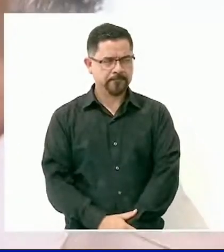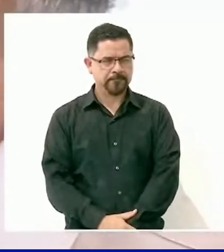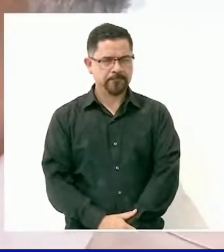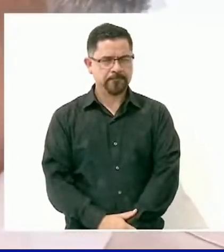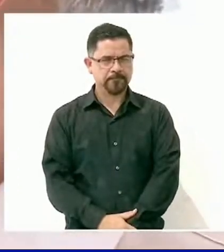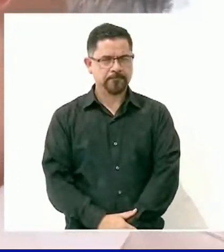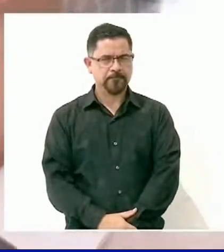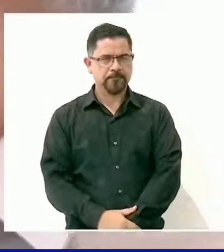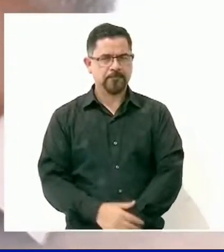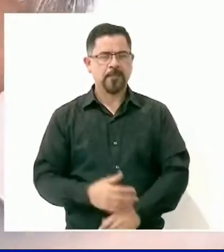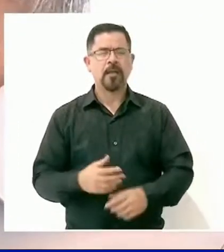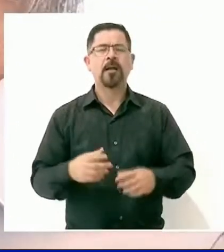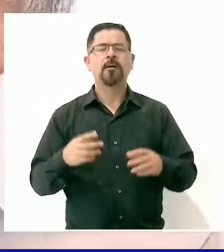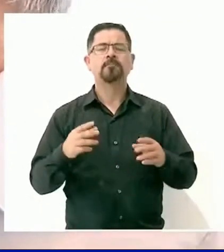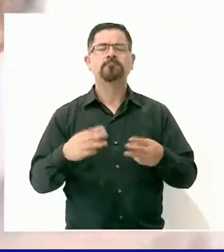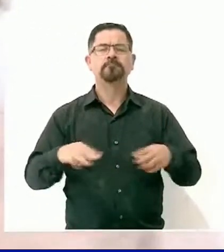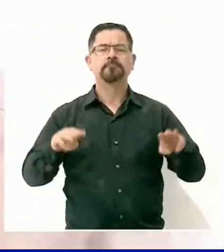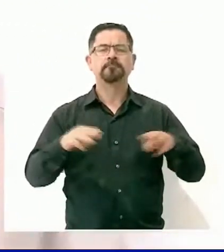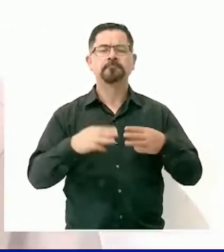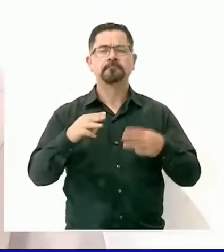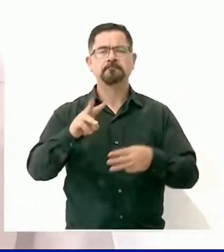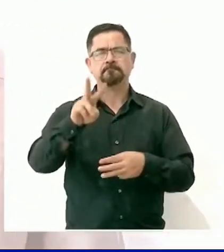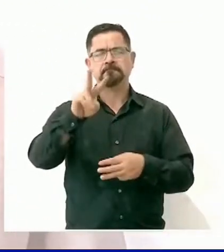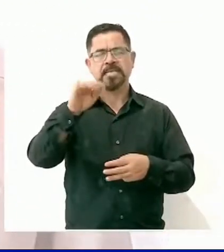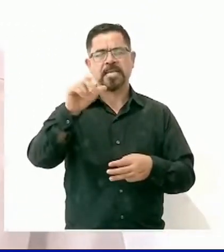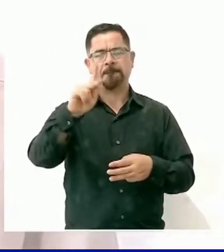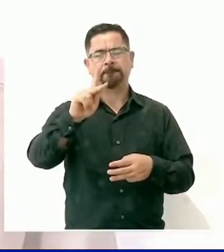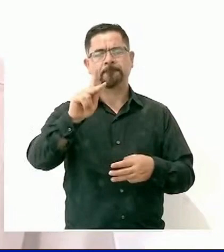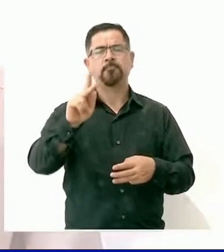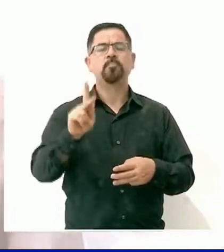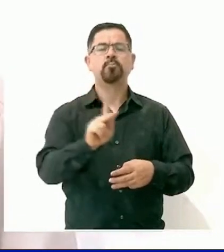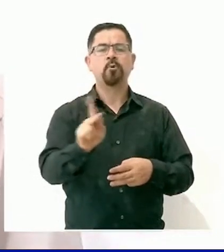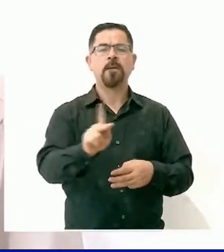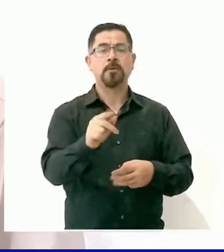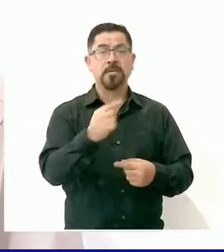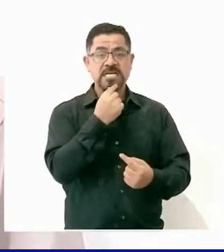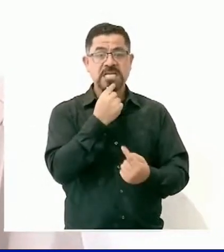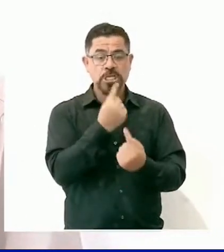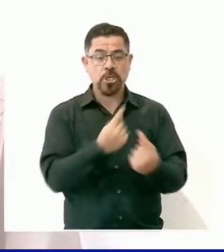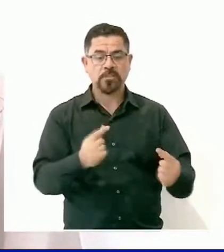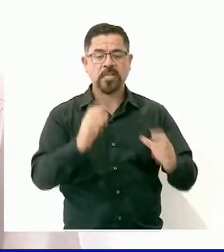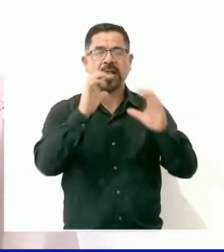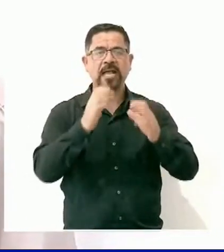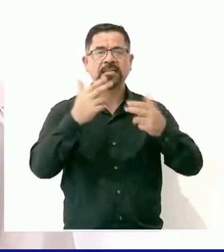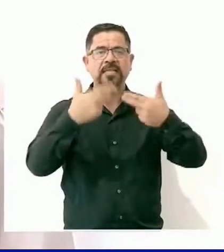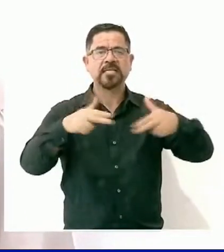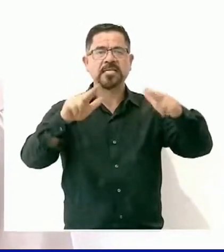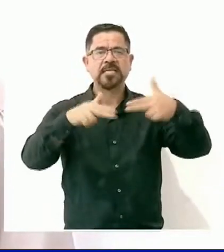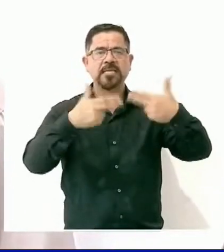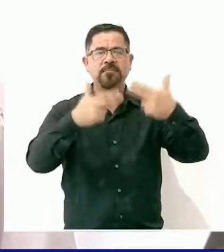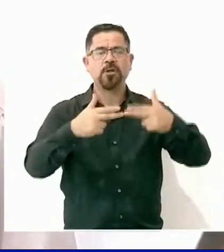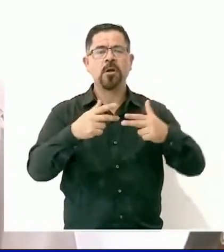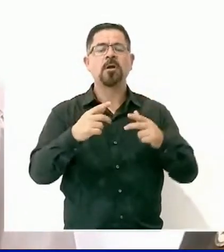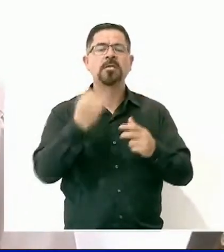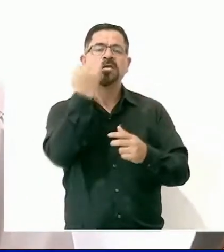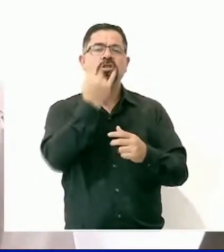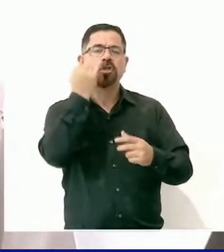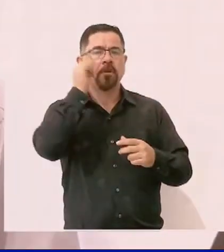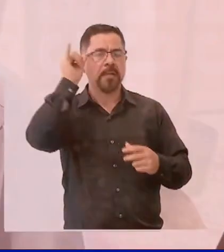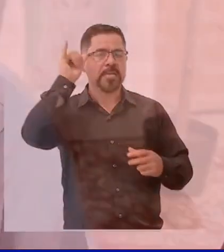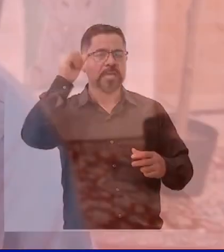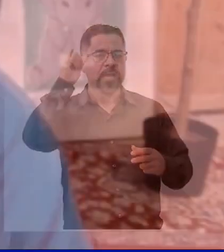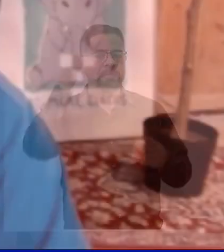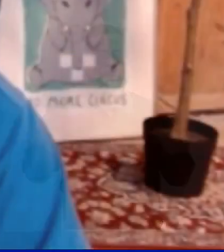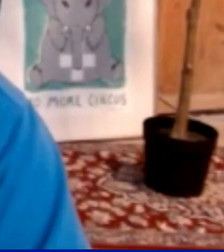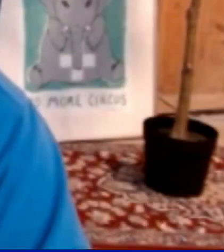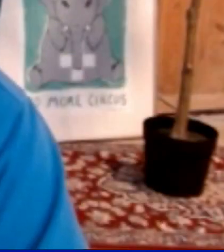El coro infantil de Vican Pueblo. Justicia al fin, si me permite decirlo de esta forma. El presidente López Obrador pidió perdón a